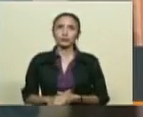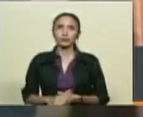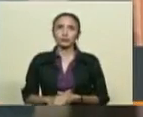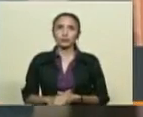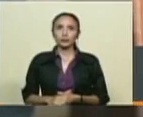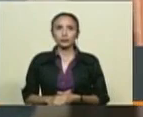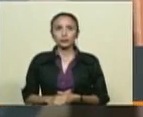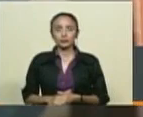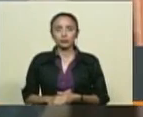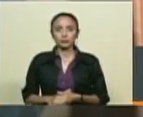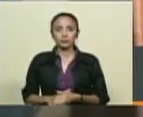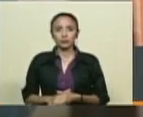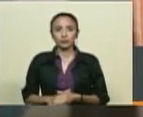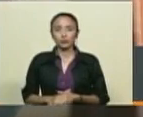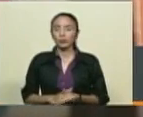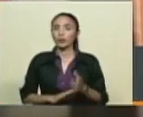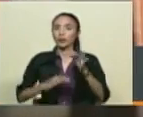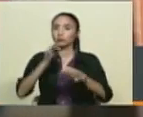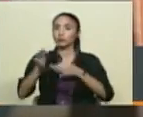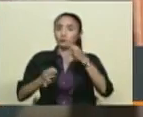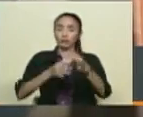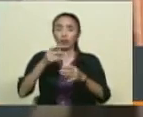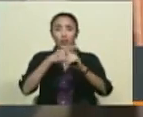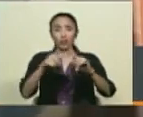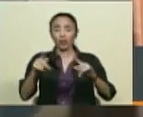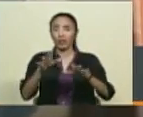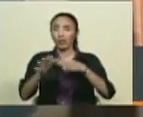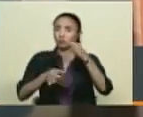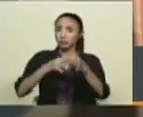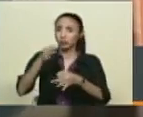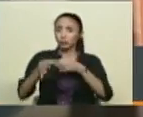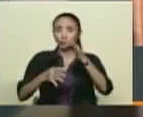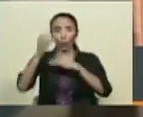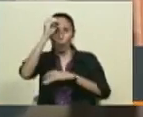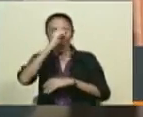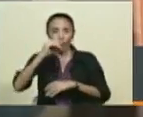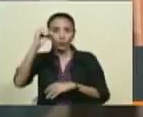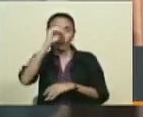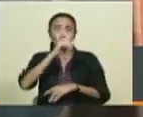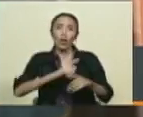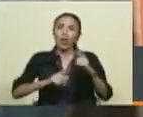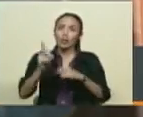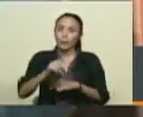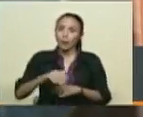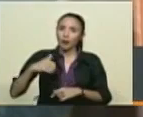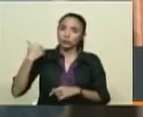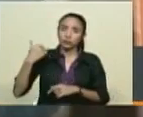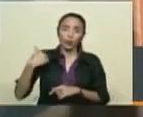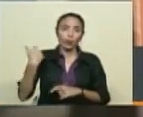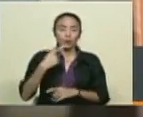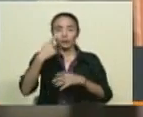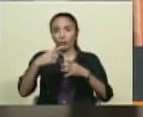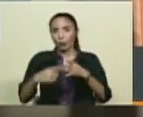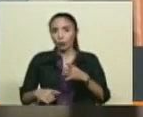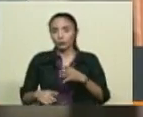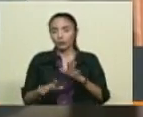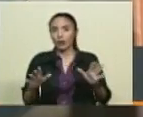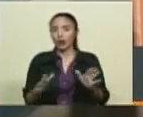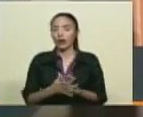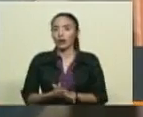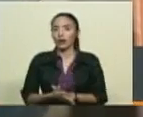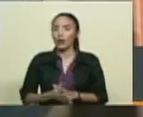He conversado nuevos temas, aproveché intensamente al secretario general y